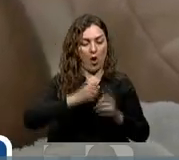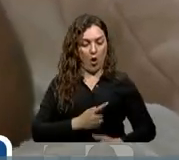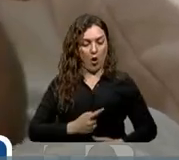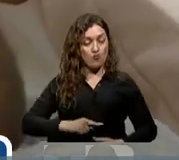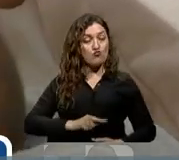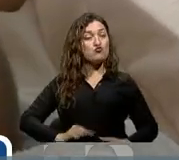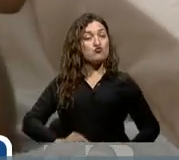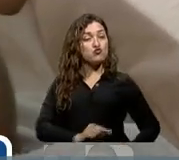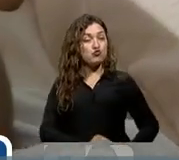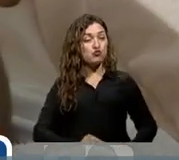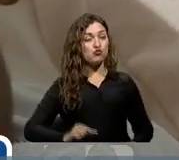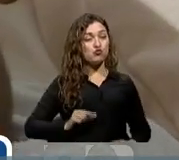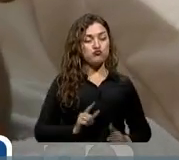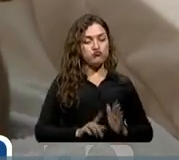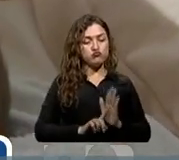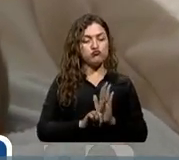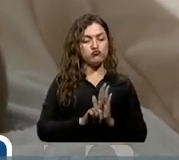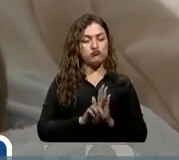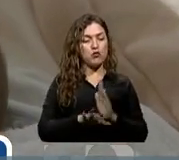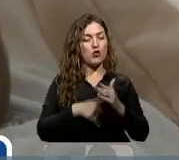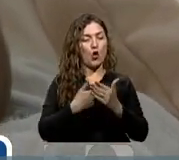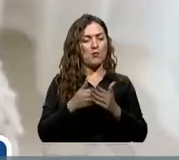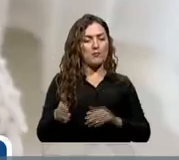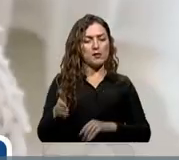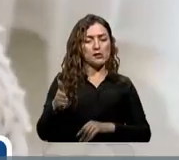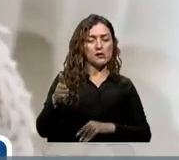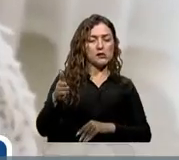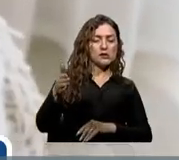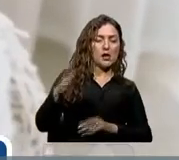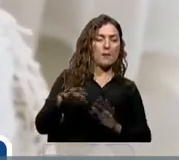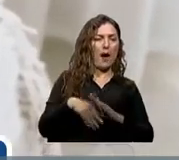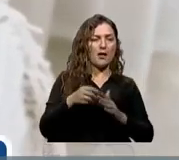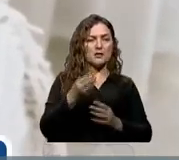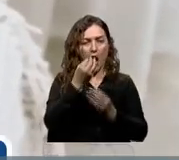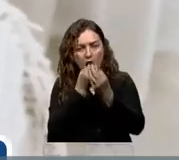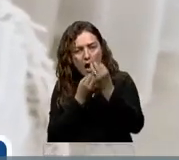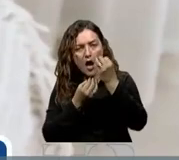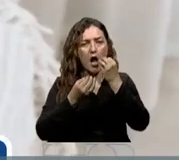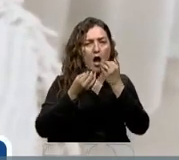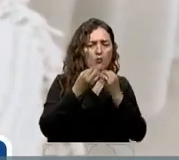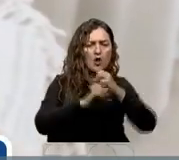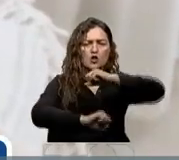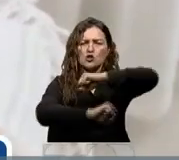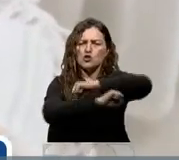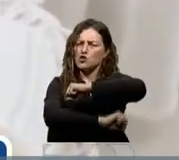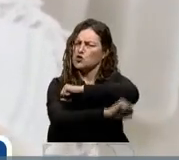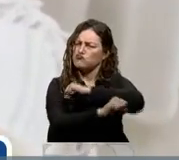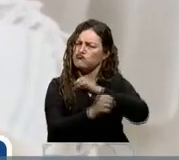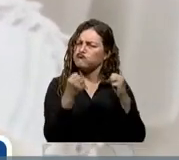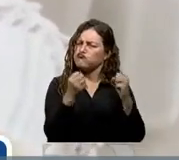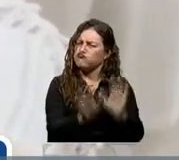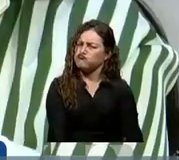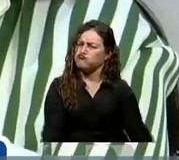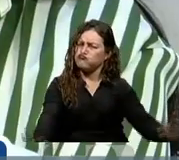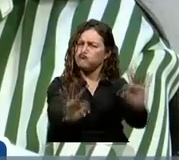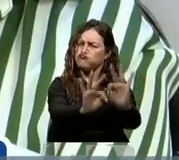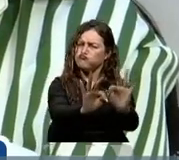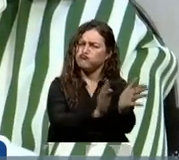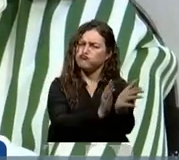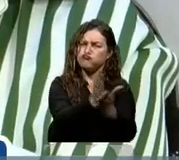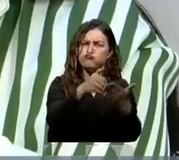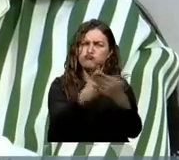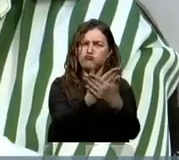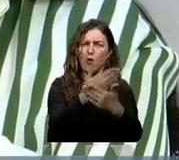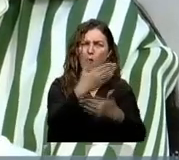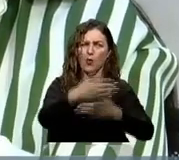la vida donde se alcanza la mayor velocidad de crecimiento y los nutrientes ingeridos son fundamentales para facilitar el proceso. Se